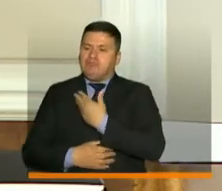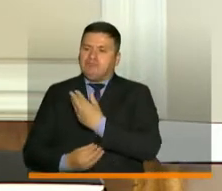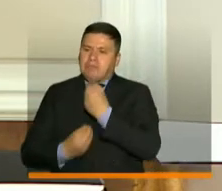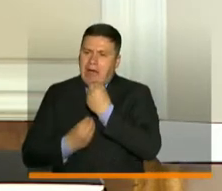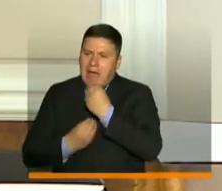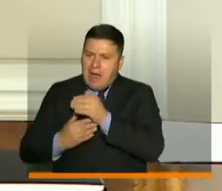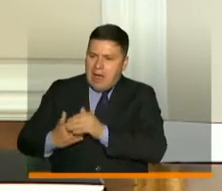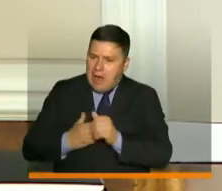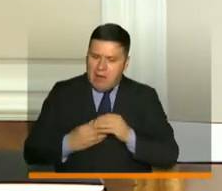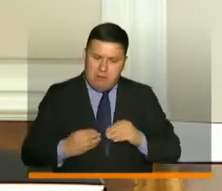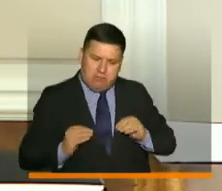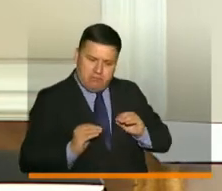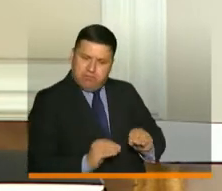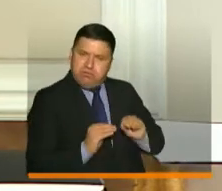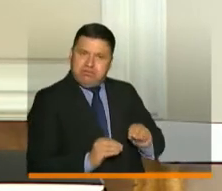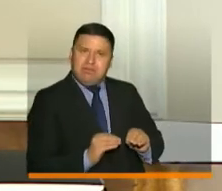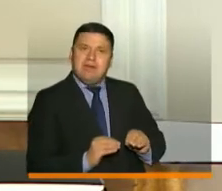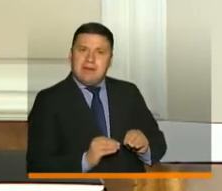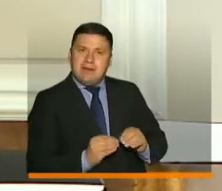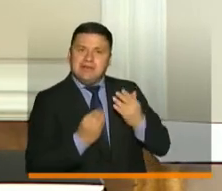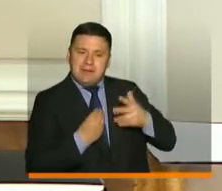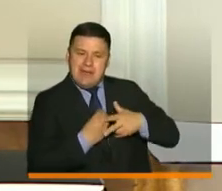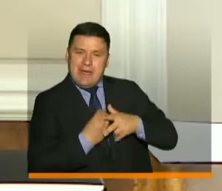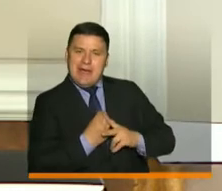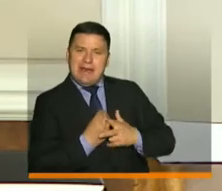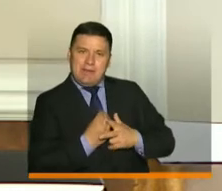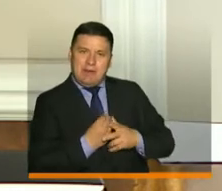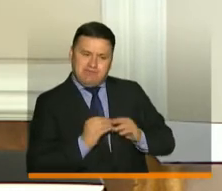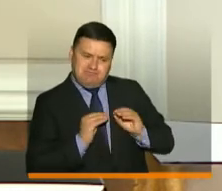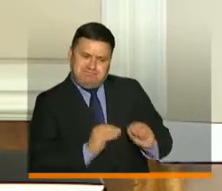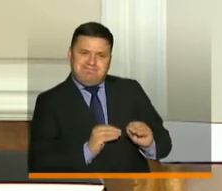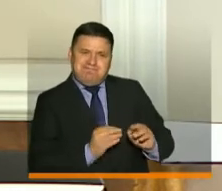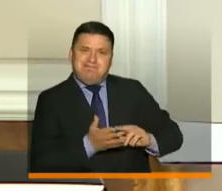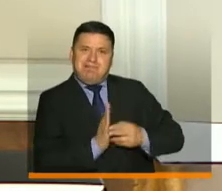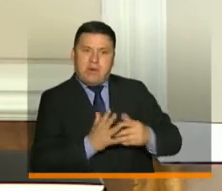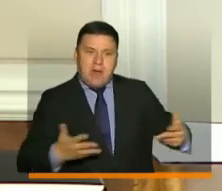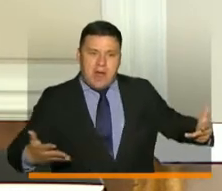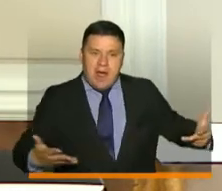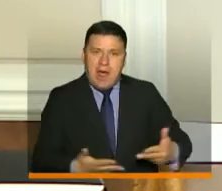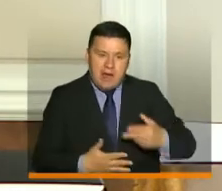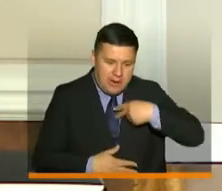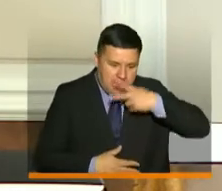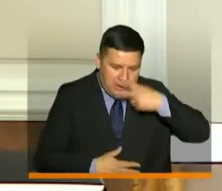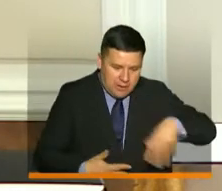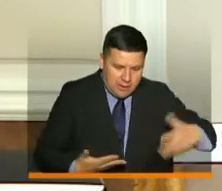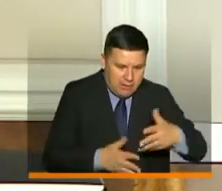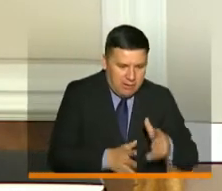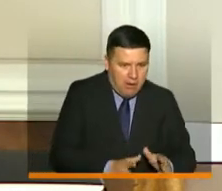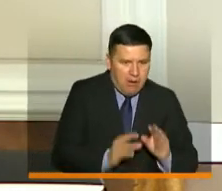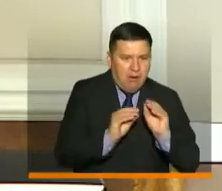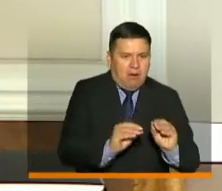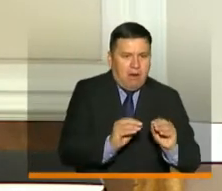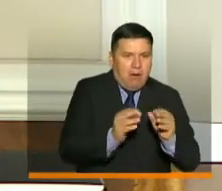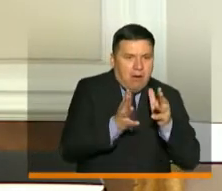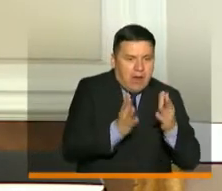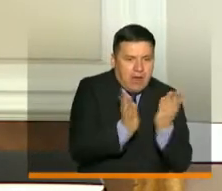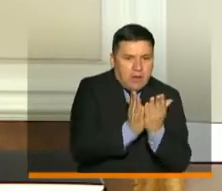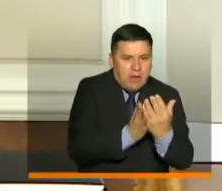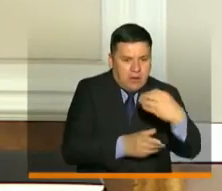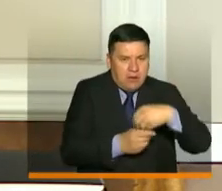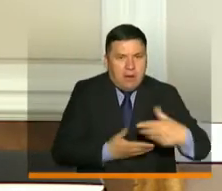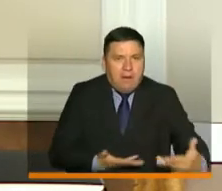podamos también tener esas herramientas para no solamente ayudar a nuestros hijos en la formación académica, sino